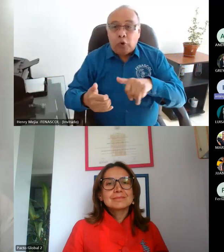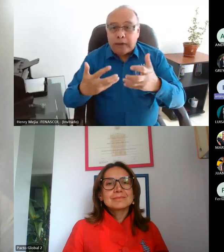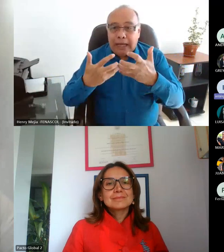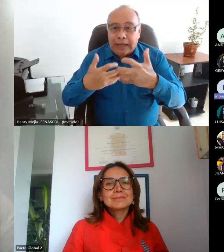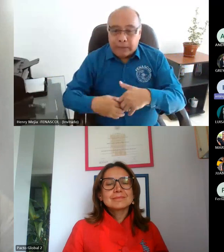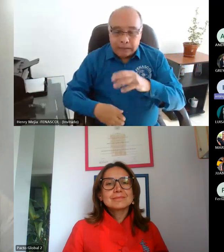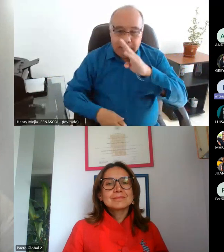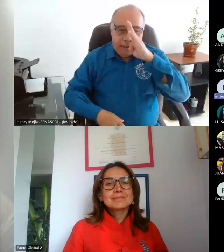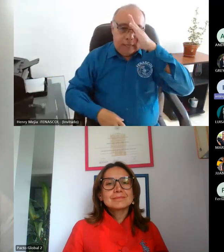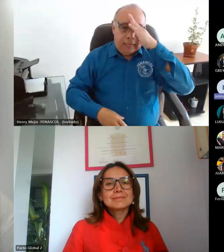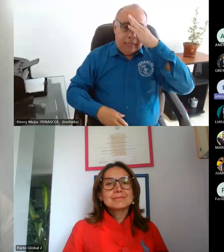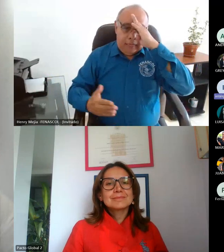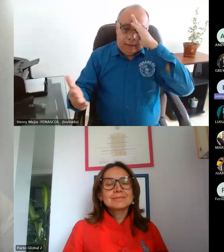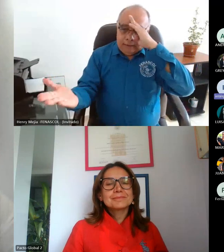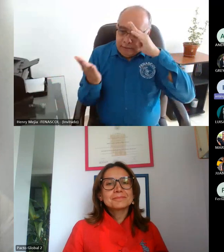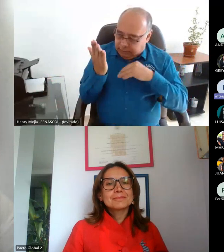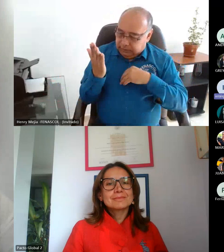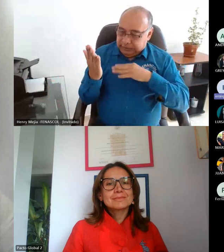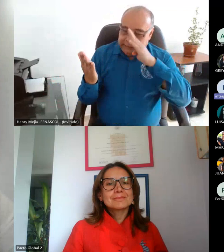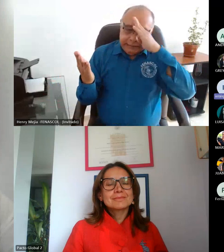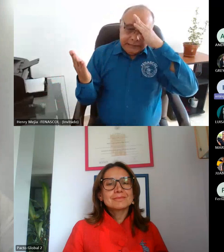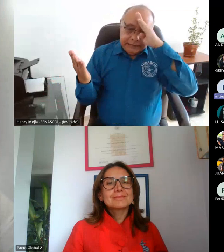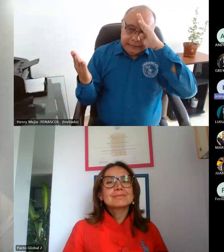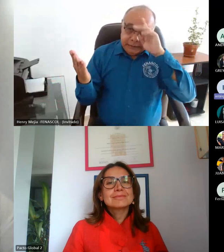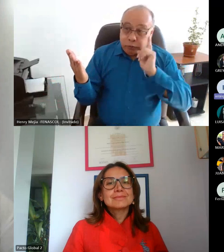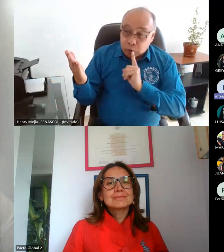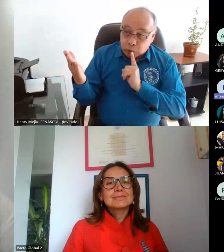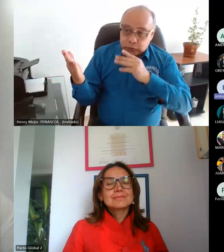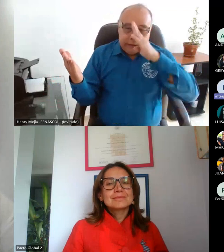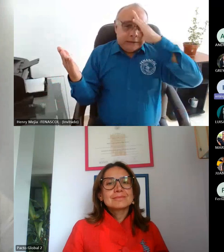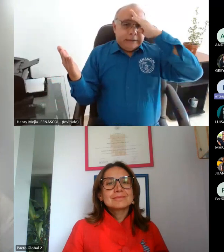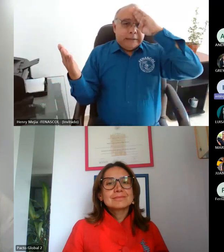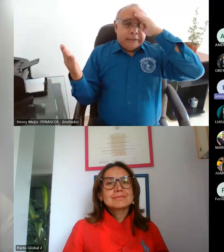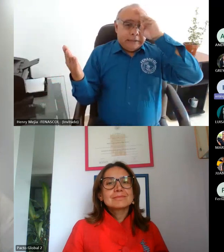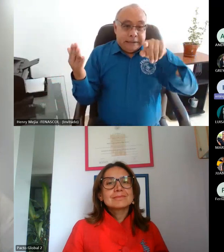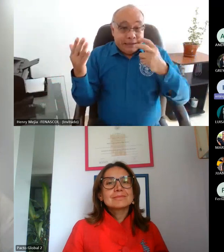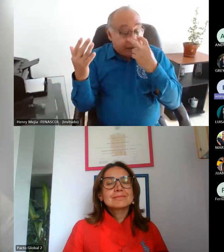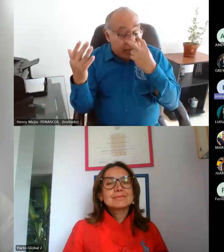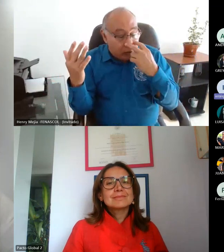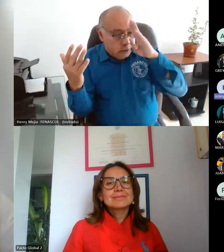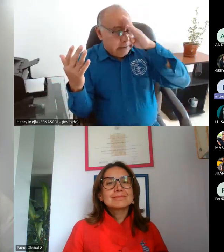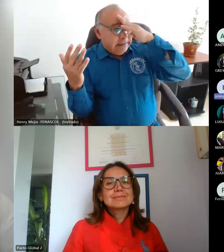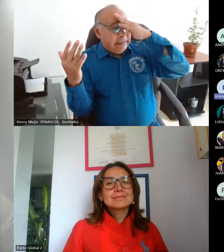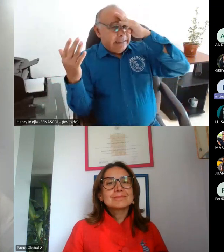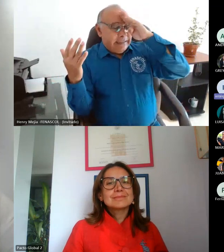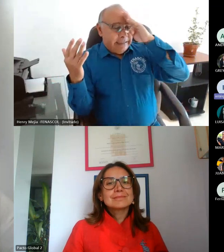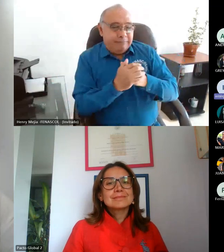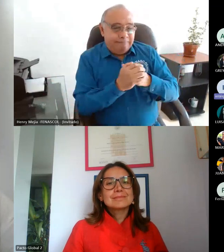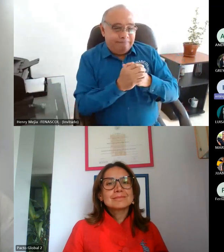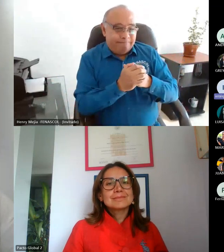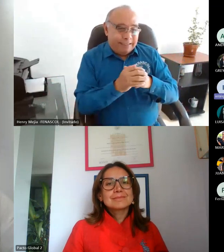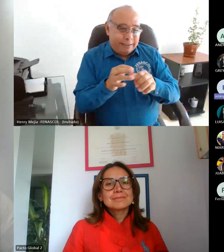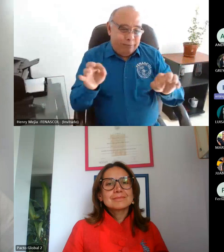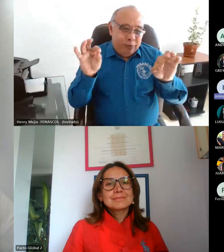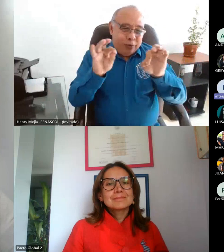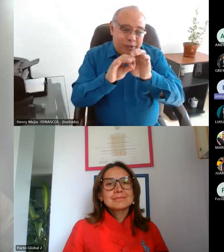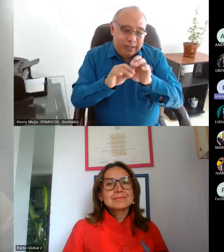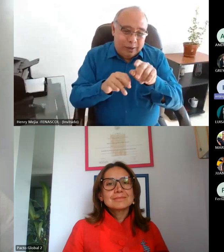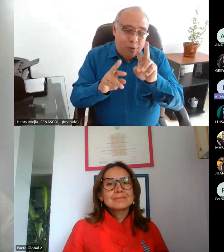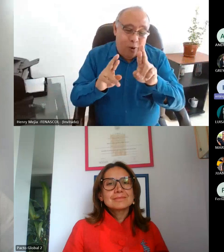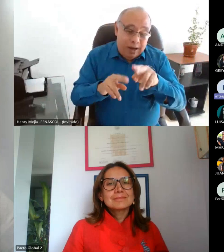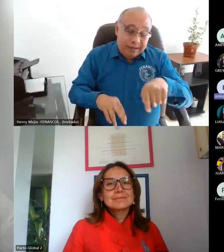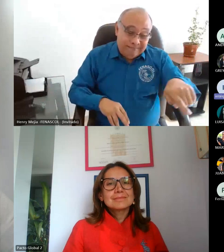muchos sordos que tienen incluso maestrías Sí pero Todavía existe la Barrera de que la empresa le llega una hoja de vida de una persona